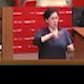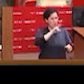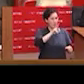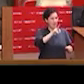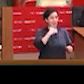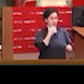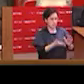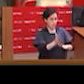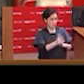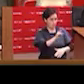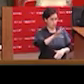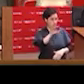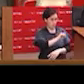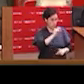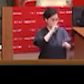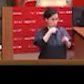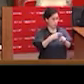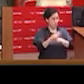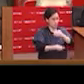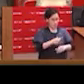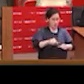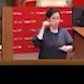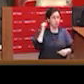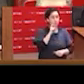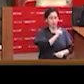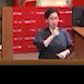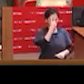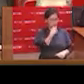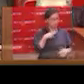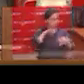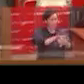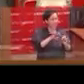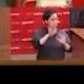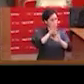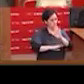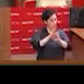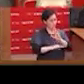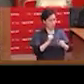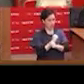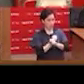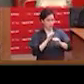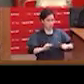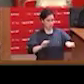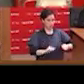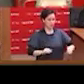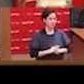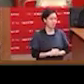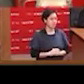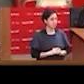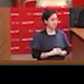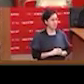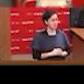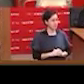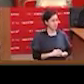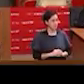casi 25 el año que viene pues venimos haciendo desde la fundación 11 en relación con los programas de empleo y formación